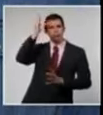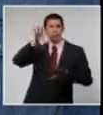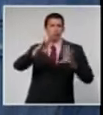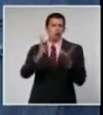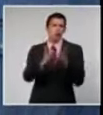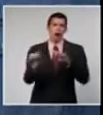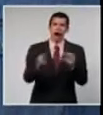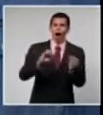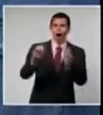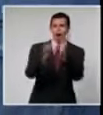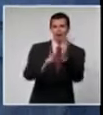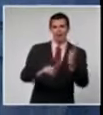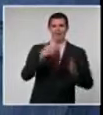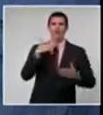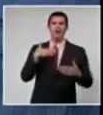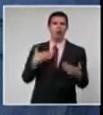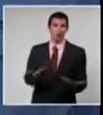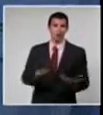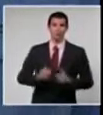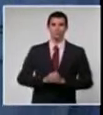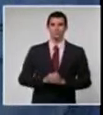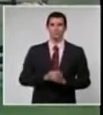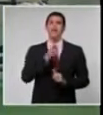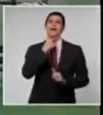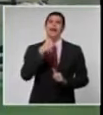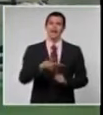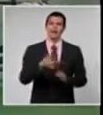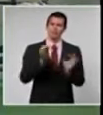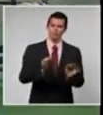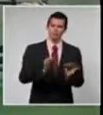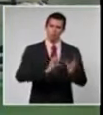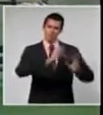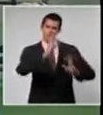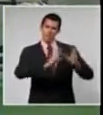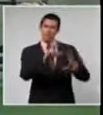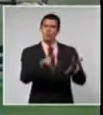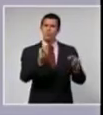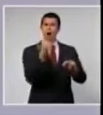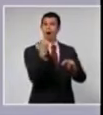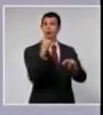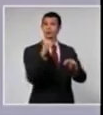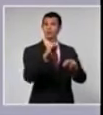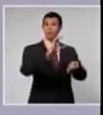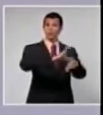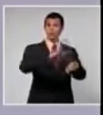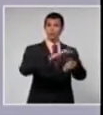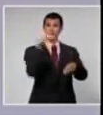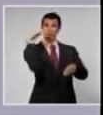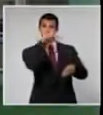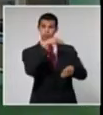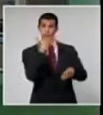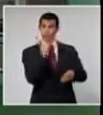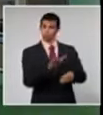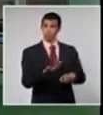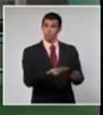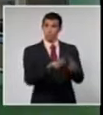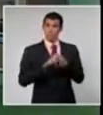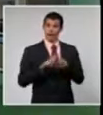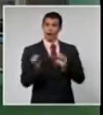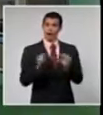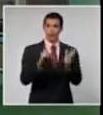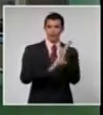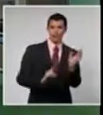tener grandes impactos energéticos, impactos económicos, impactos sociales. Uso eficiente y conservación de energía a través de inversiones,